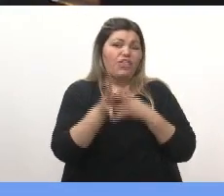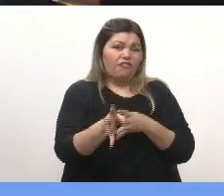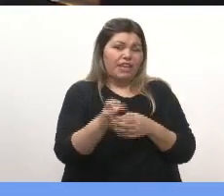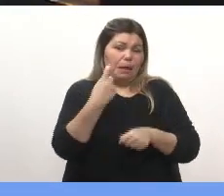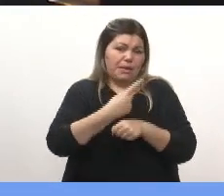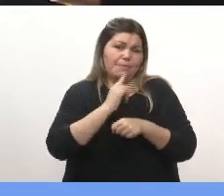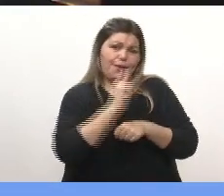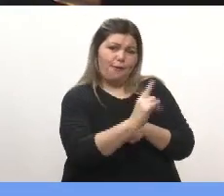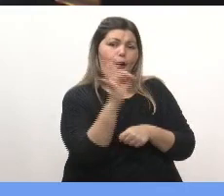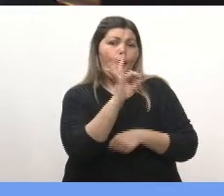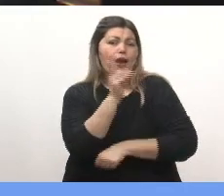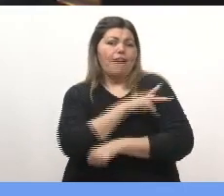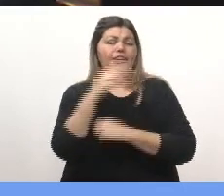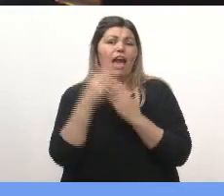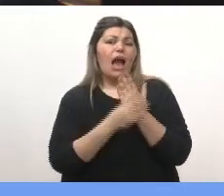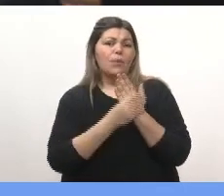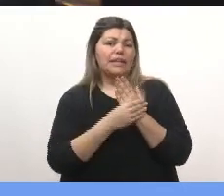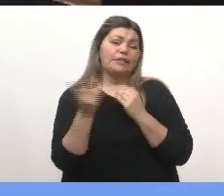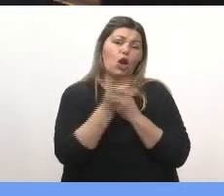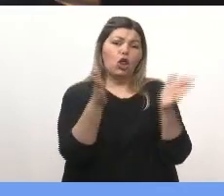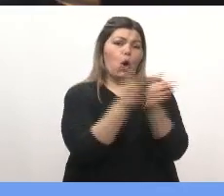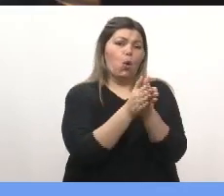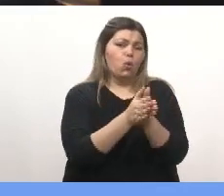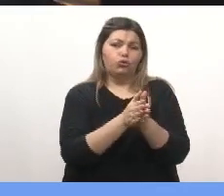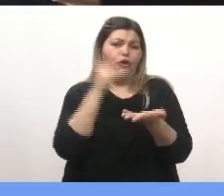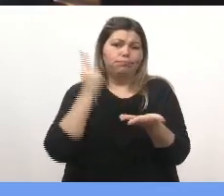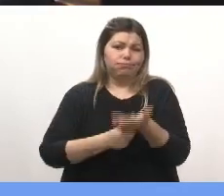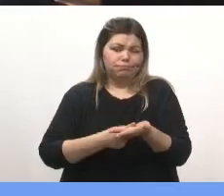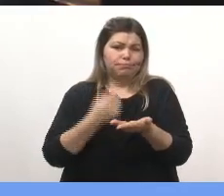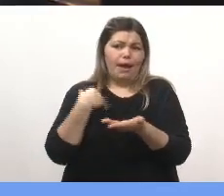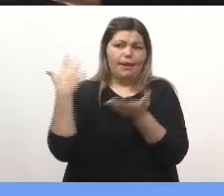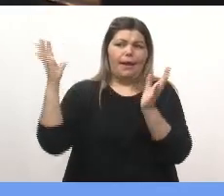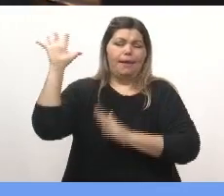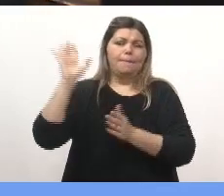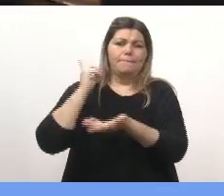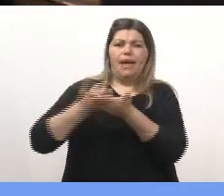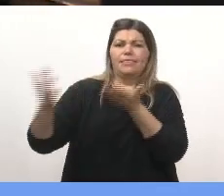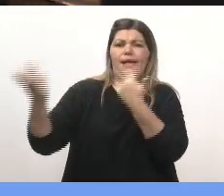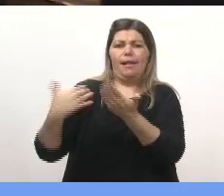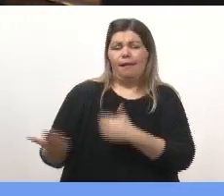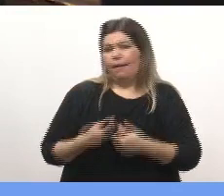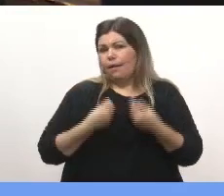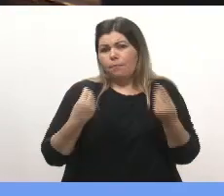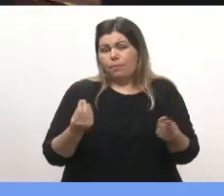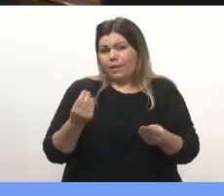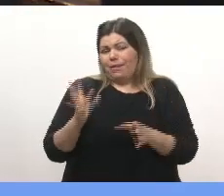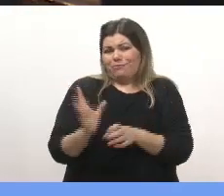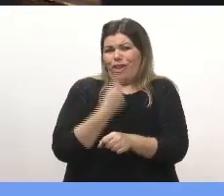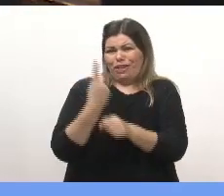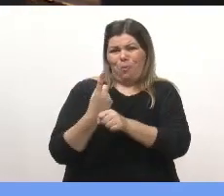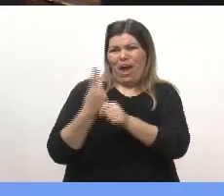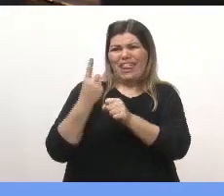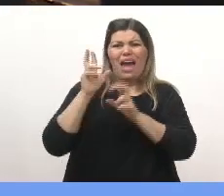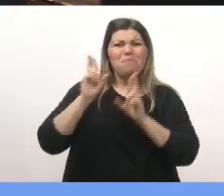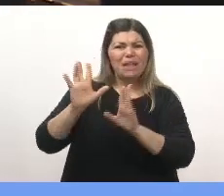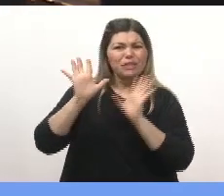lugar, o del Jefe de Gabinete, o los dos en conjunto, porque realmente creo que bajo ningún punto de vista podemos permitir que en la provincia de